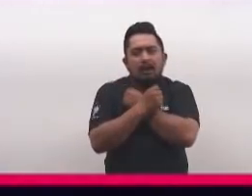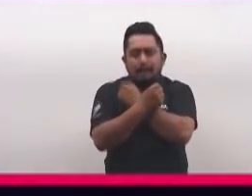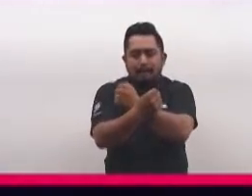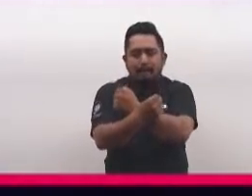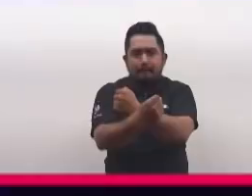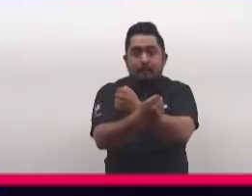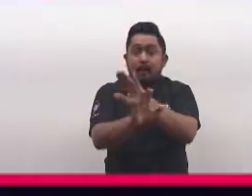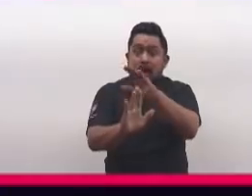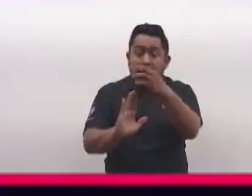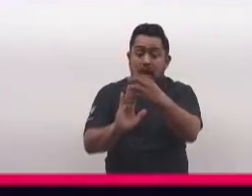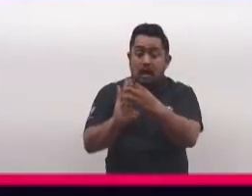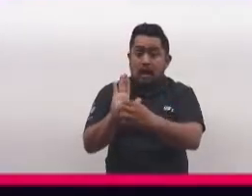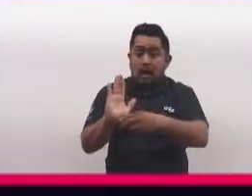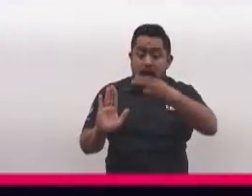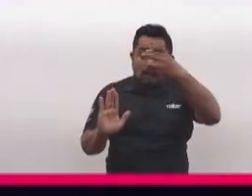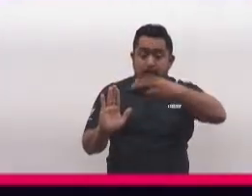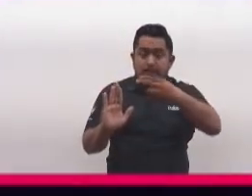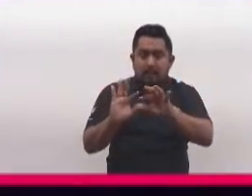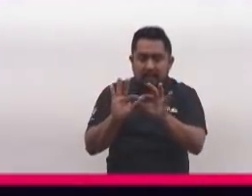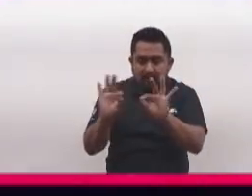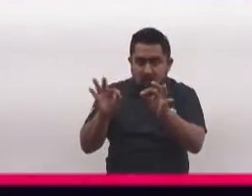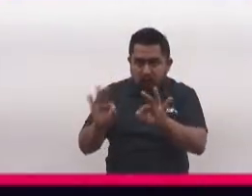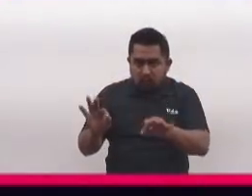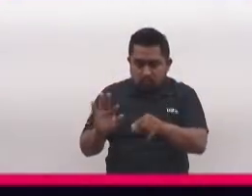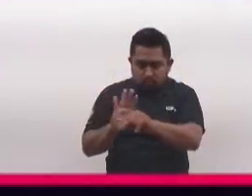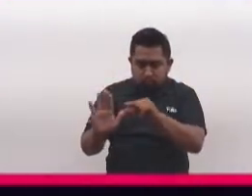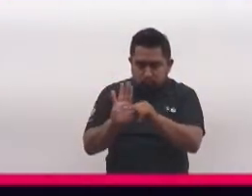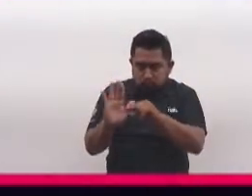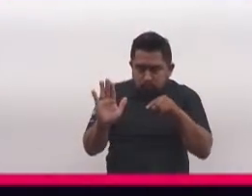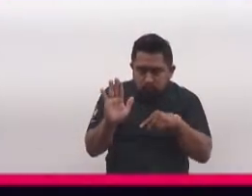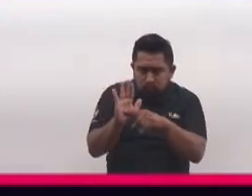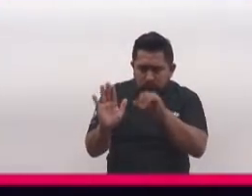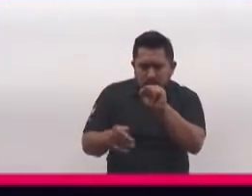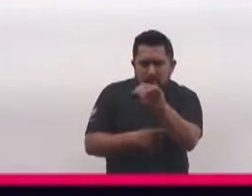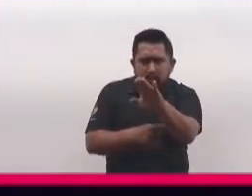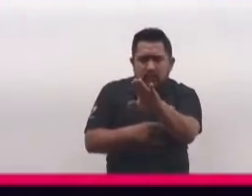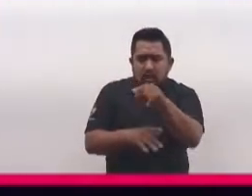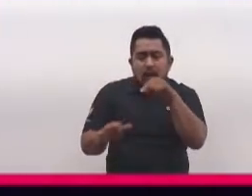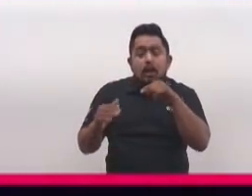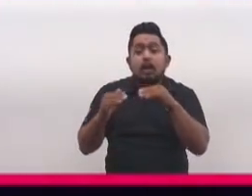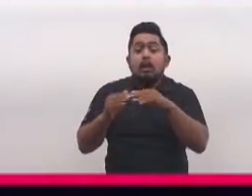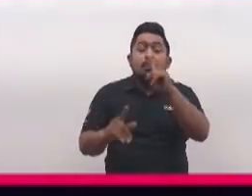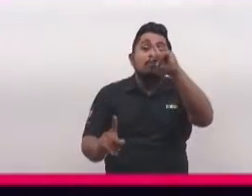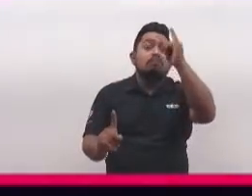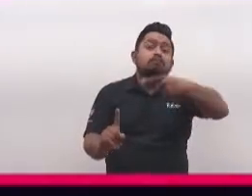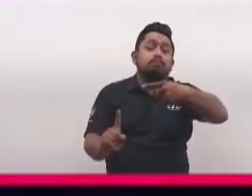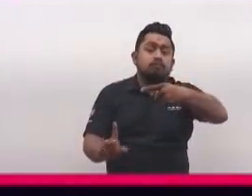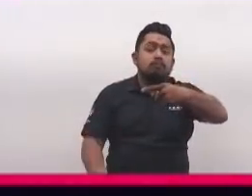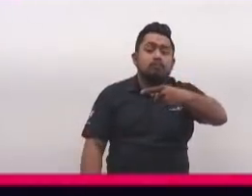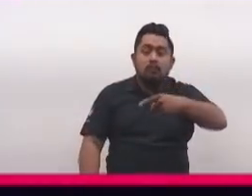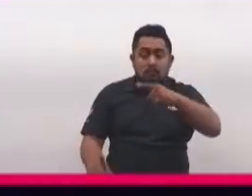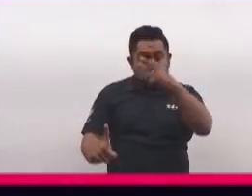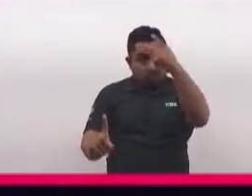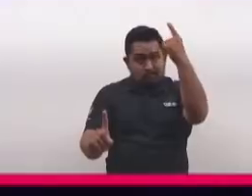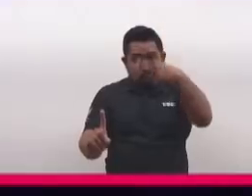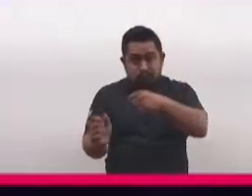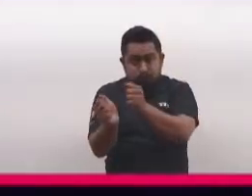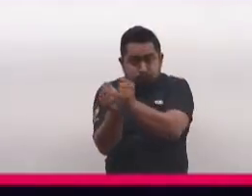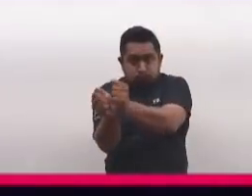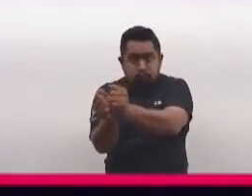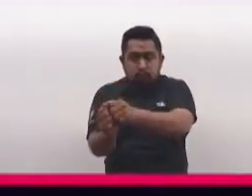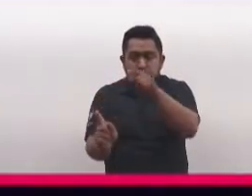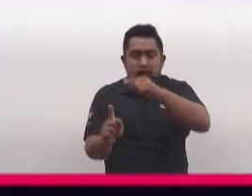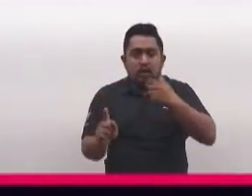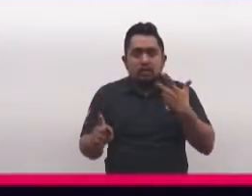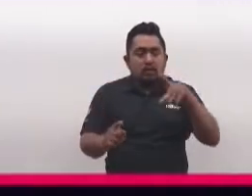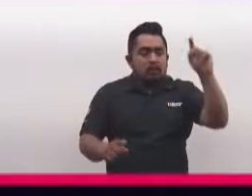en el mismo capítulo hay unos versos o versículos que infunden condenación y dice y esta es la condenación que